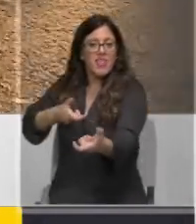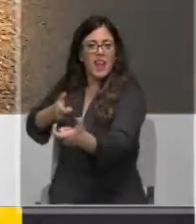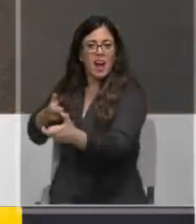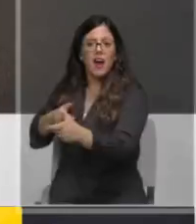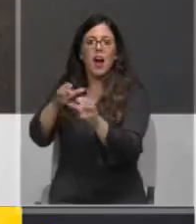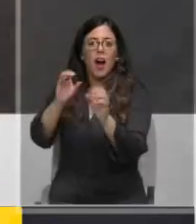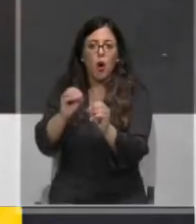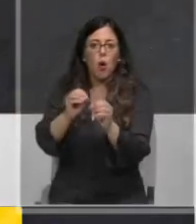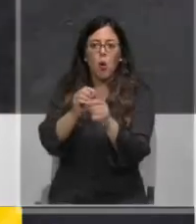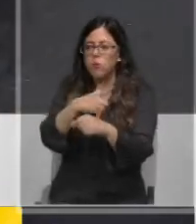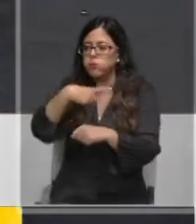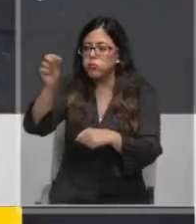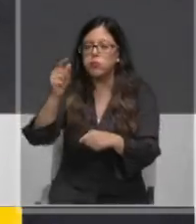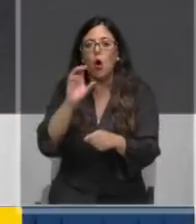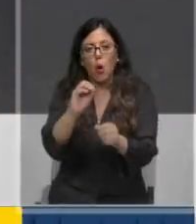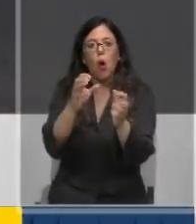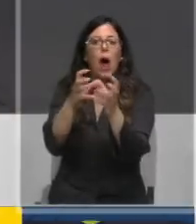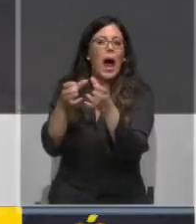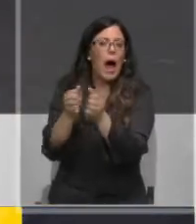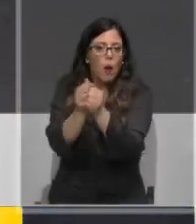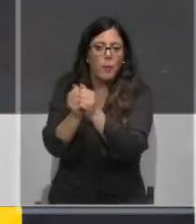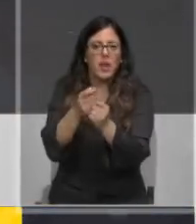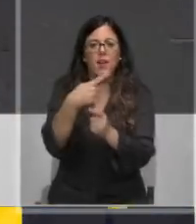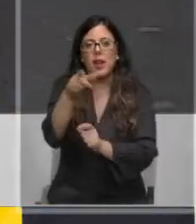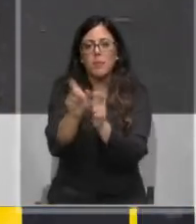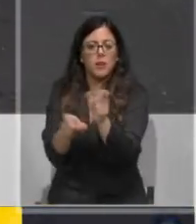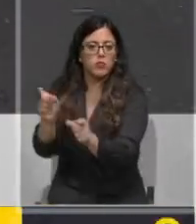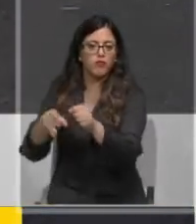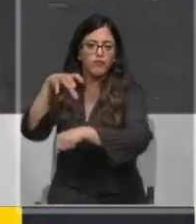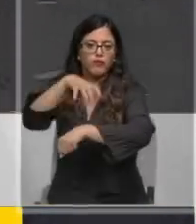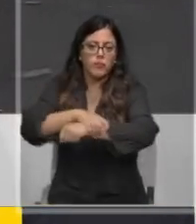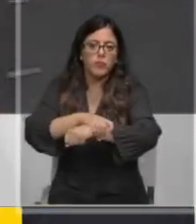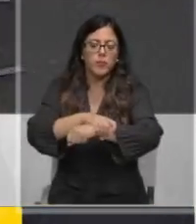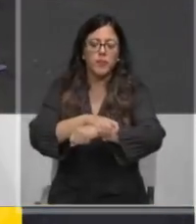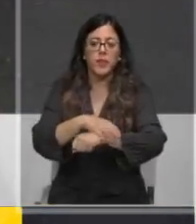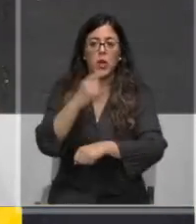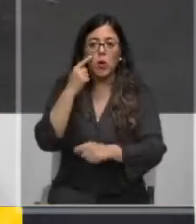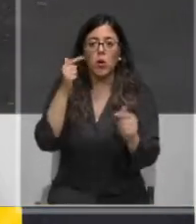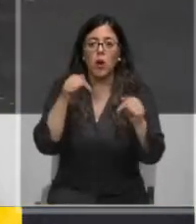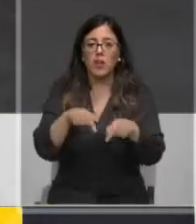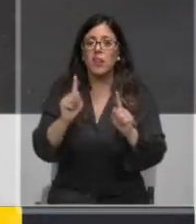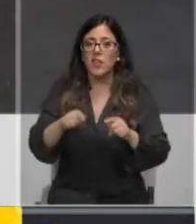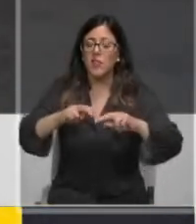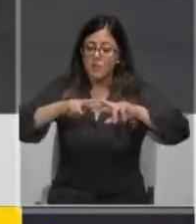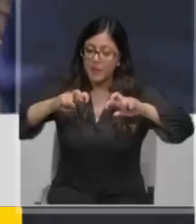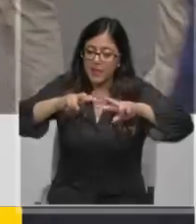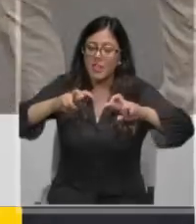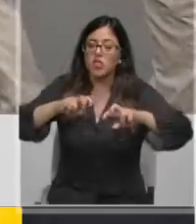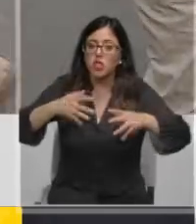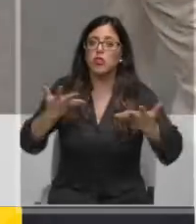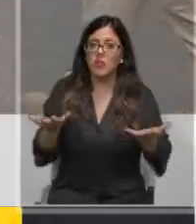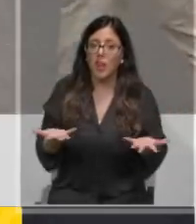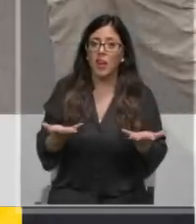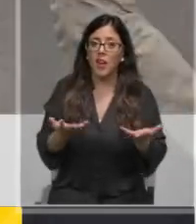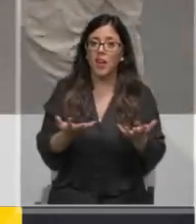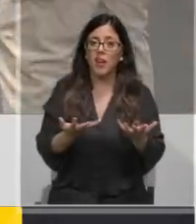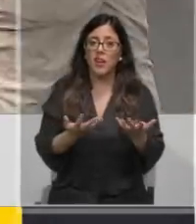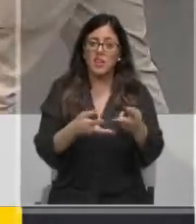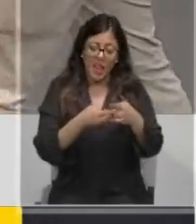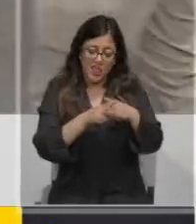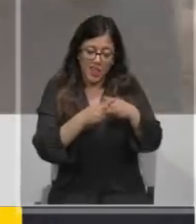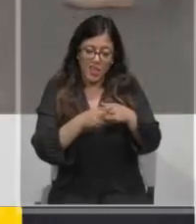a los otros que están detenidos en el día de hoy será necesario clarificar además Aquí tienen que haber las pericias técnicas para poder posicionar